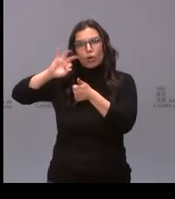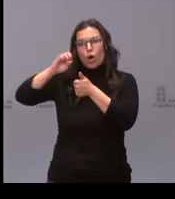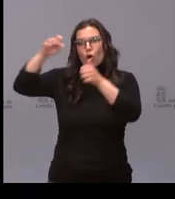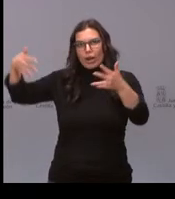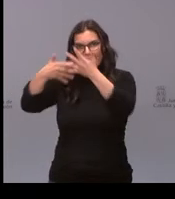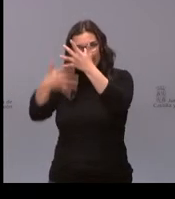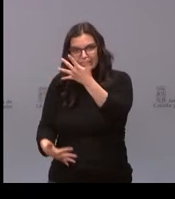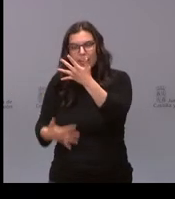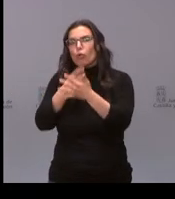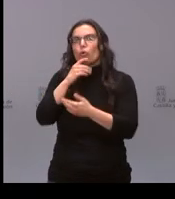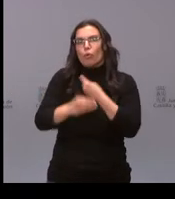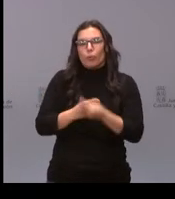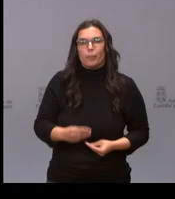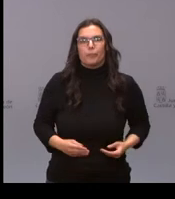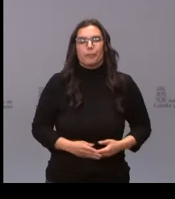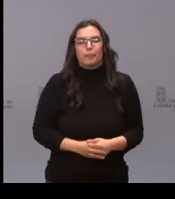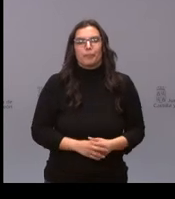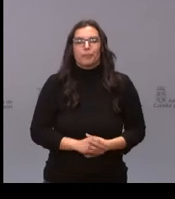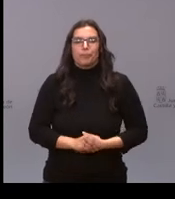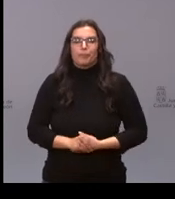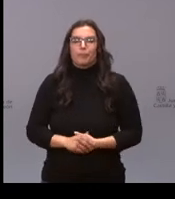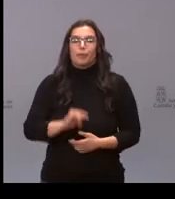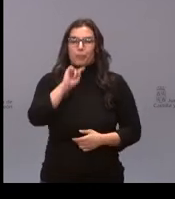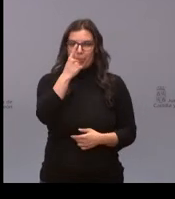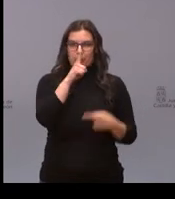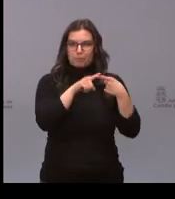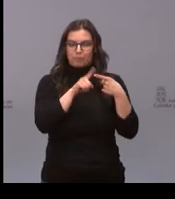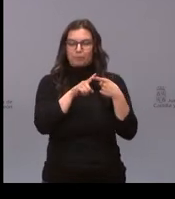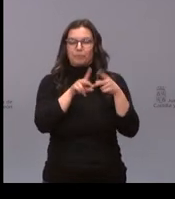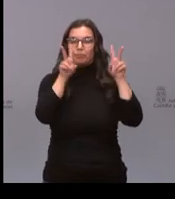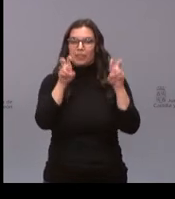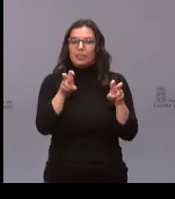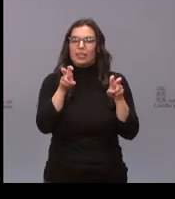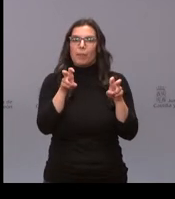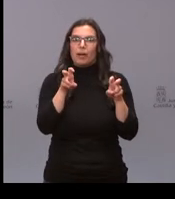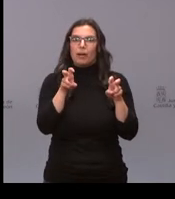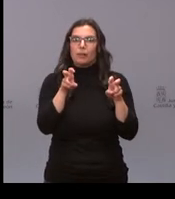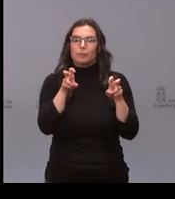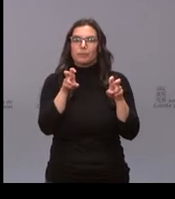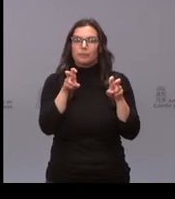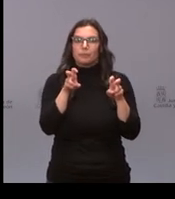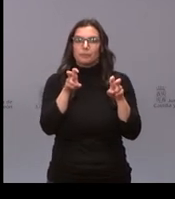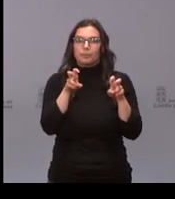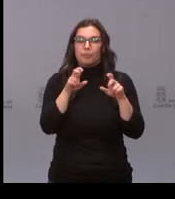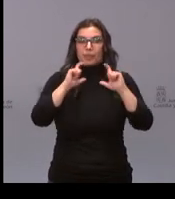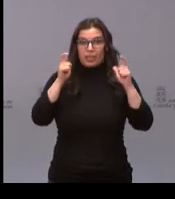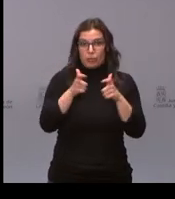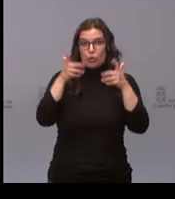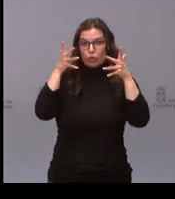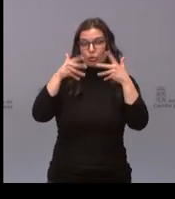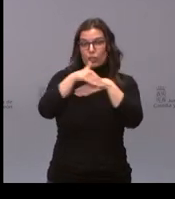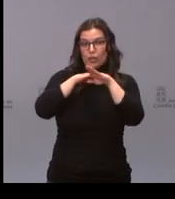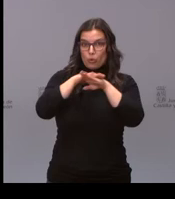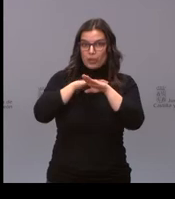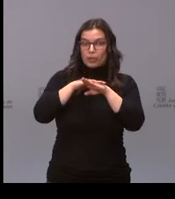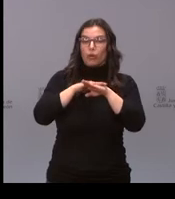qué. Vamos a ver, primera pregunta. Respecto de la reunión del Consejo de Gobierno, les